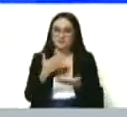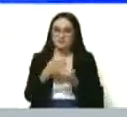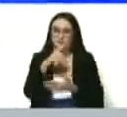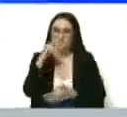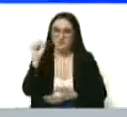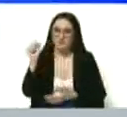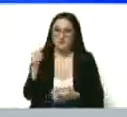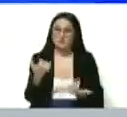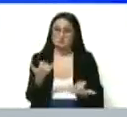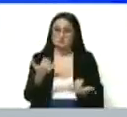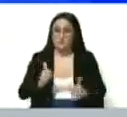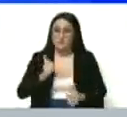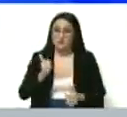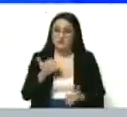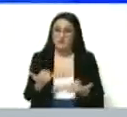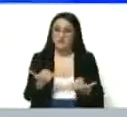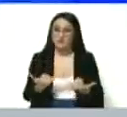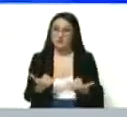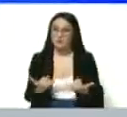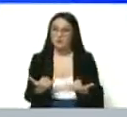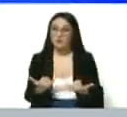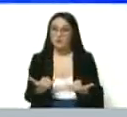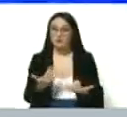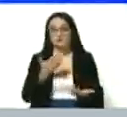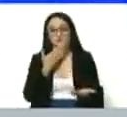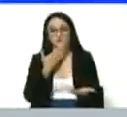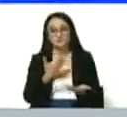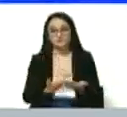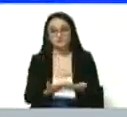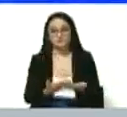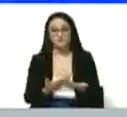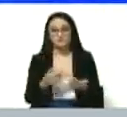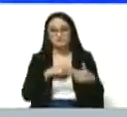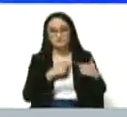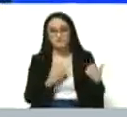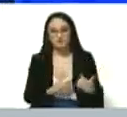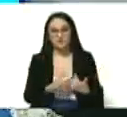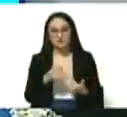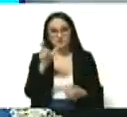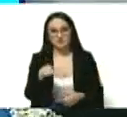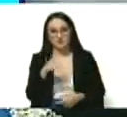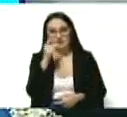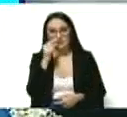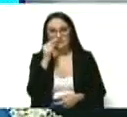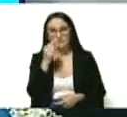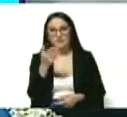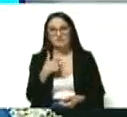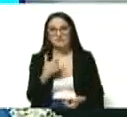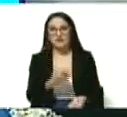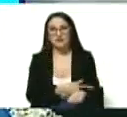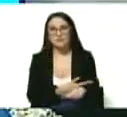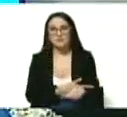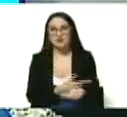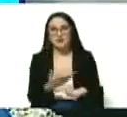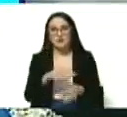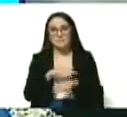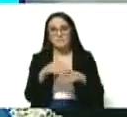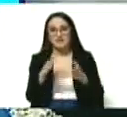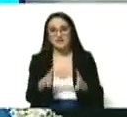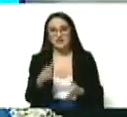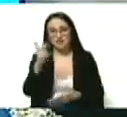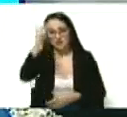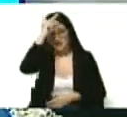Me gustaría aprovechar la ocasión para agradecer desde mi corazón a Su Excelencia, mi hermano, ministro Tarek